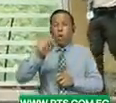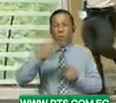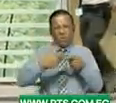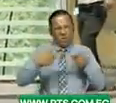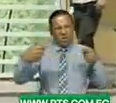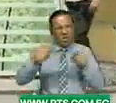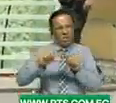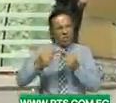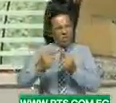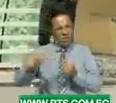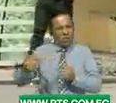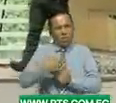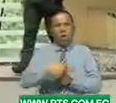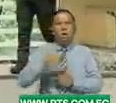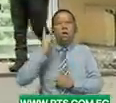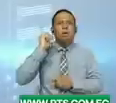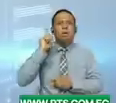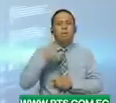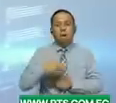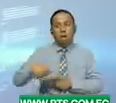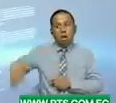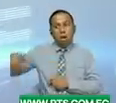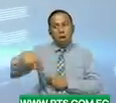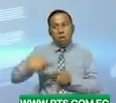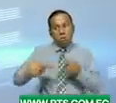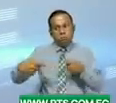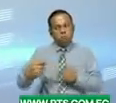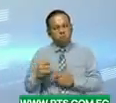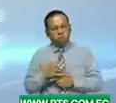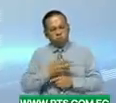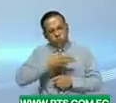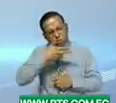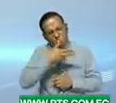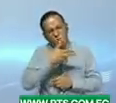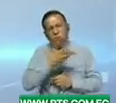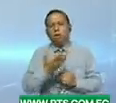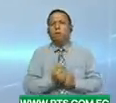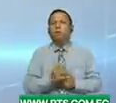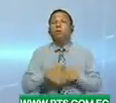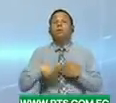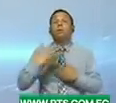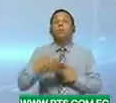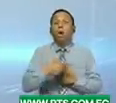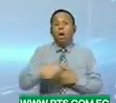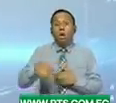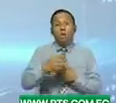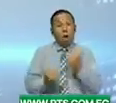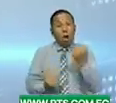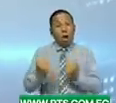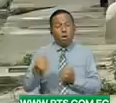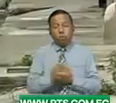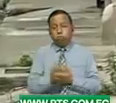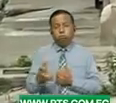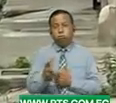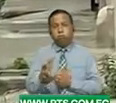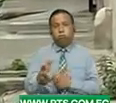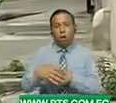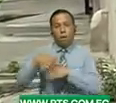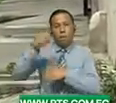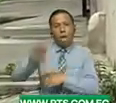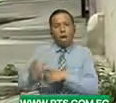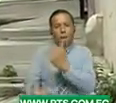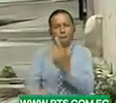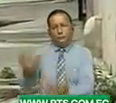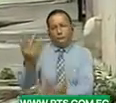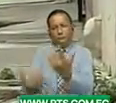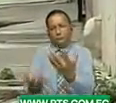quienes presuntamente perpetraron el crimen. Horas después, el vehículo que utilizaron para ejecutar la muerte fue quemado y abandonado en una calle